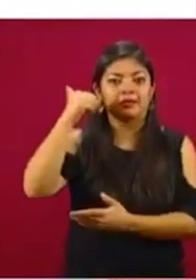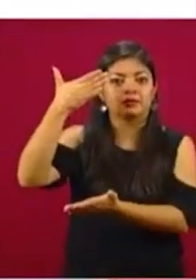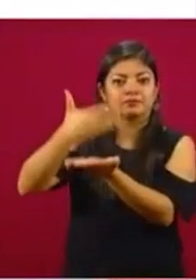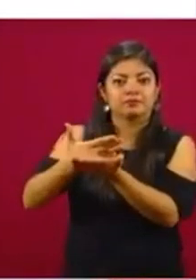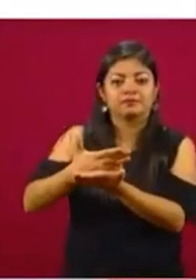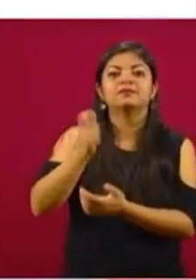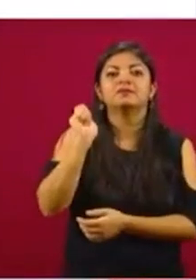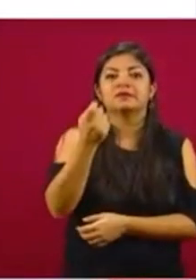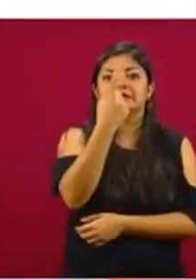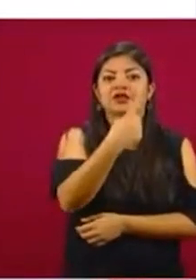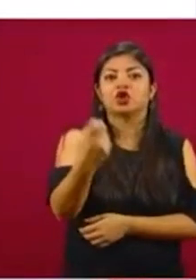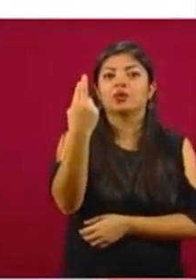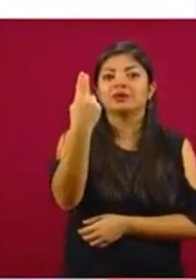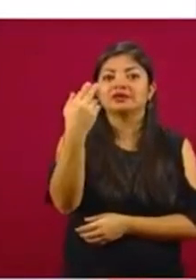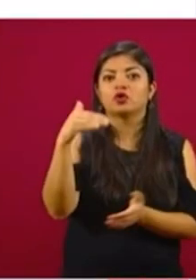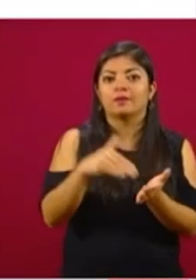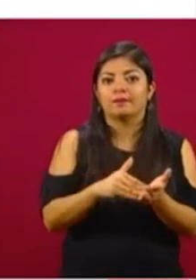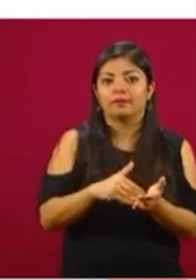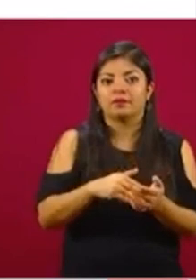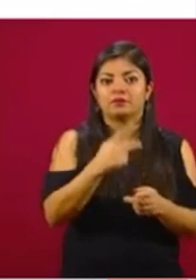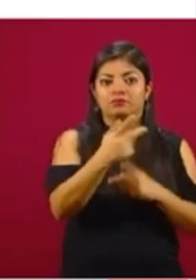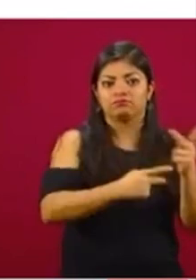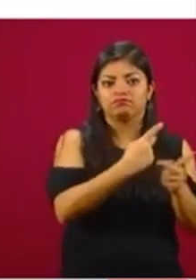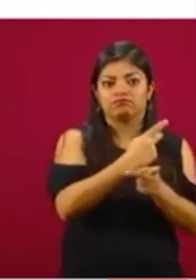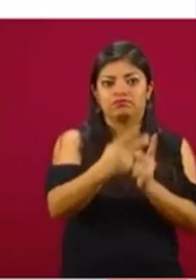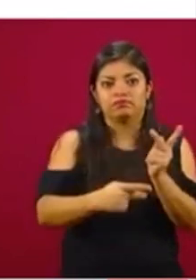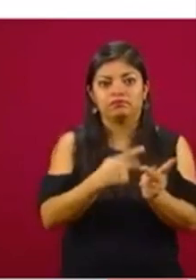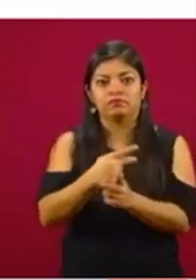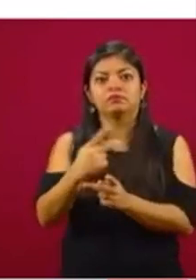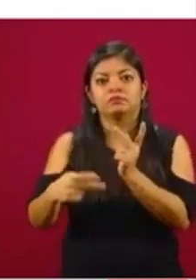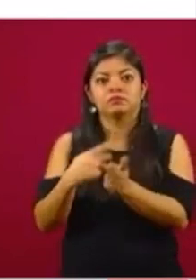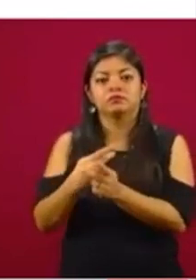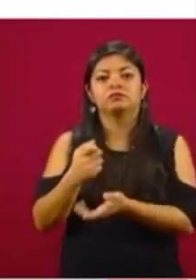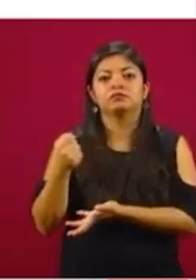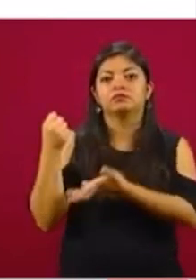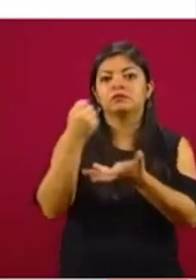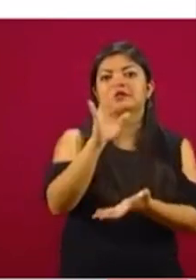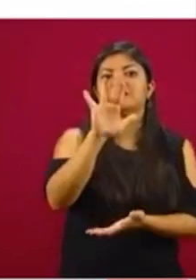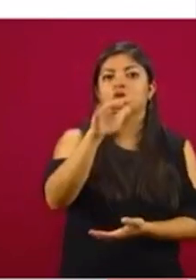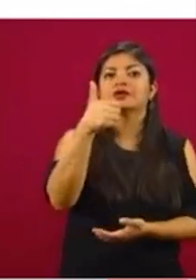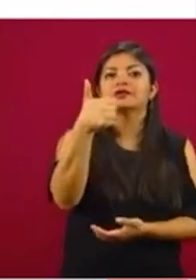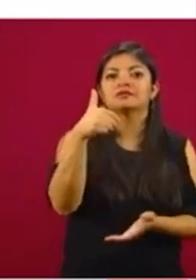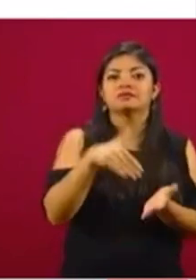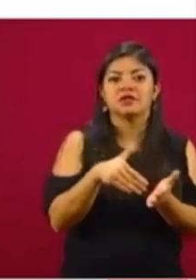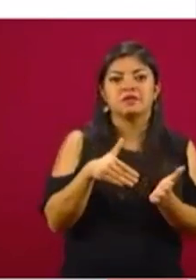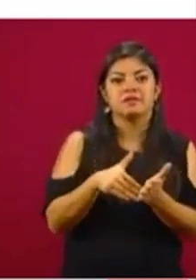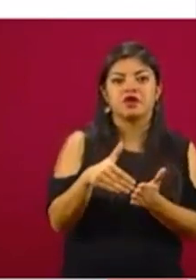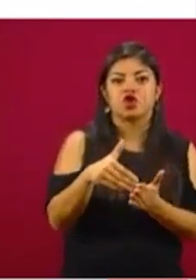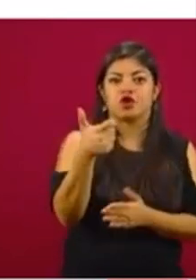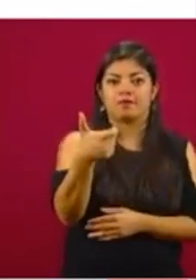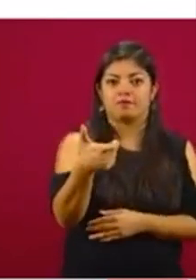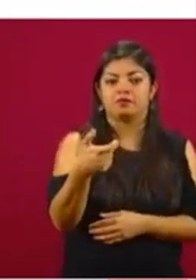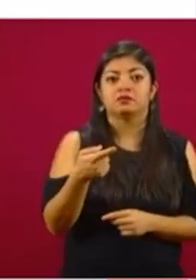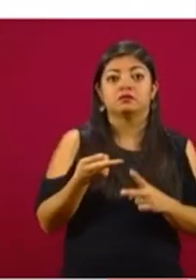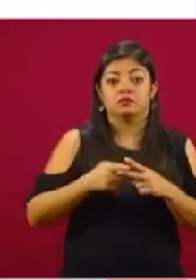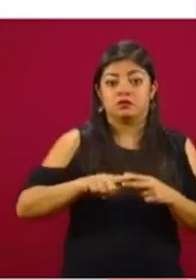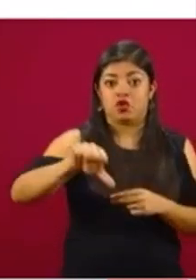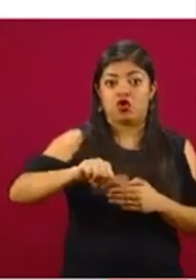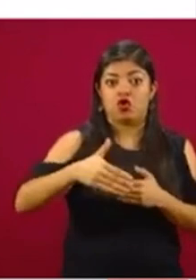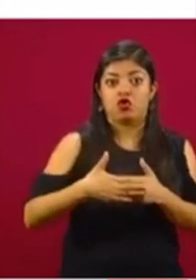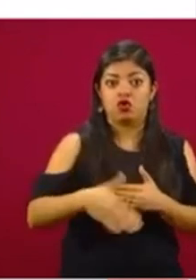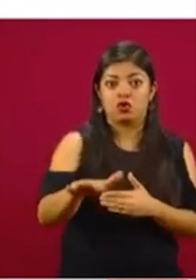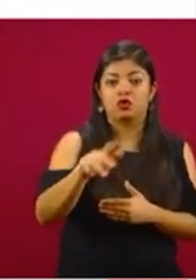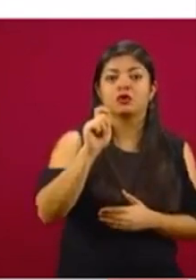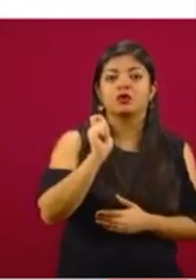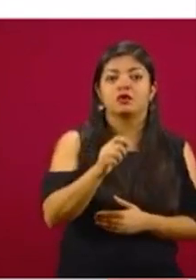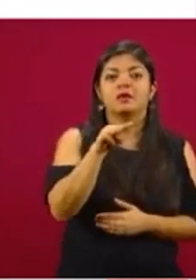colocado 125 mil créditos y habíamos dispersado en la economía 56 mil millones de pesos. A partir de hoy, el